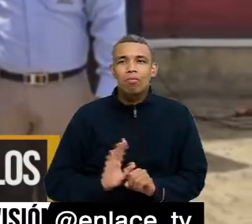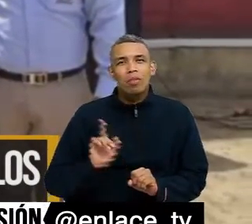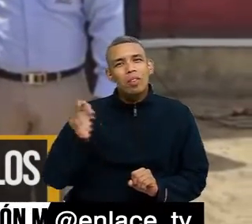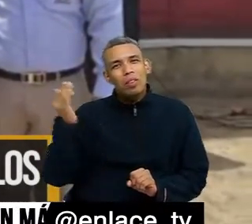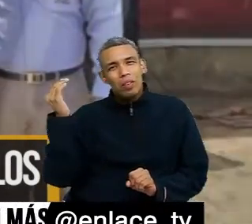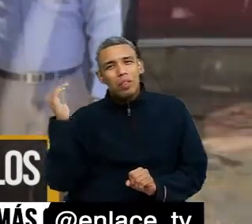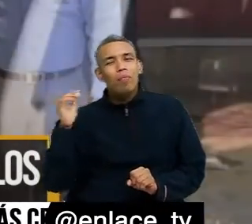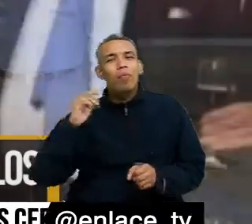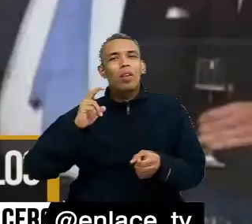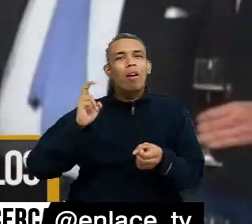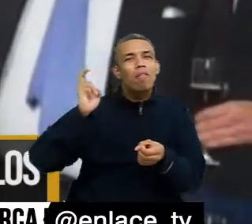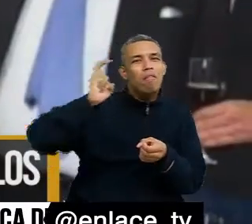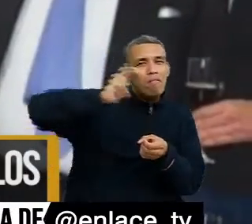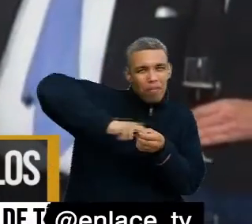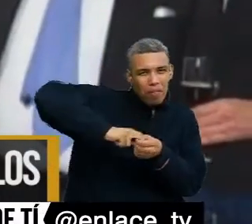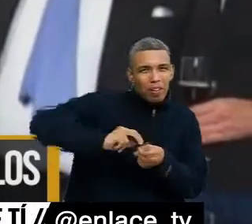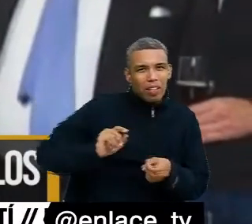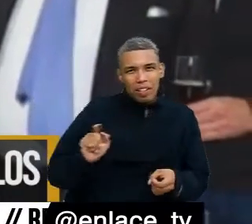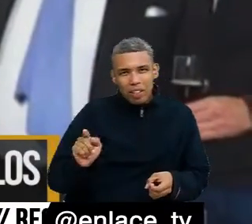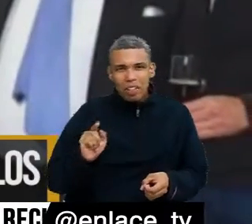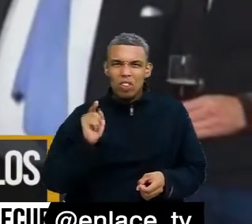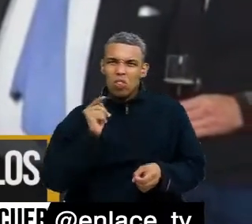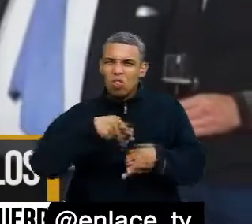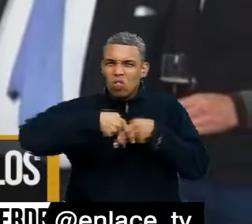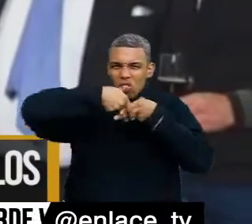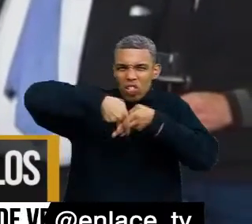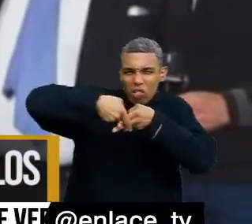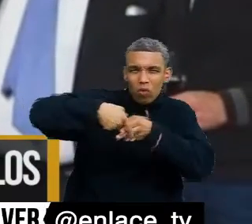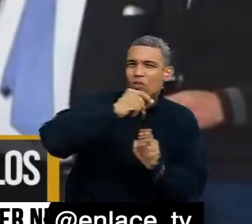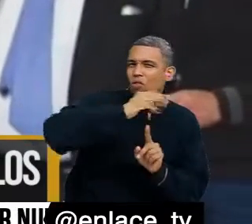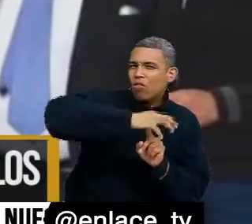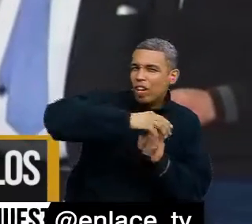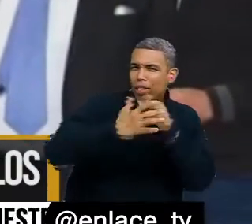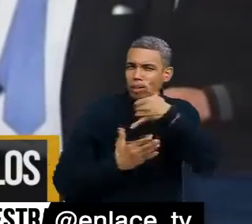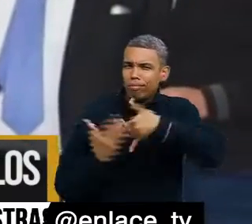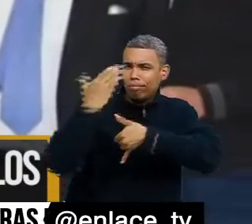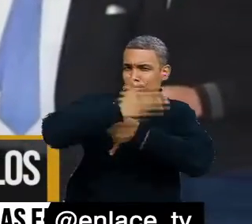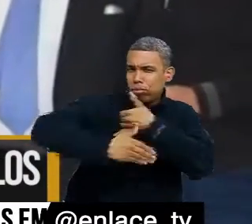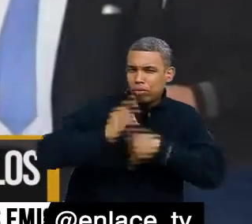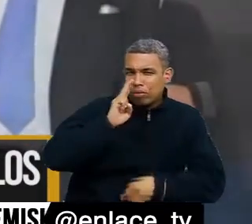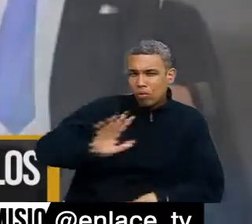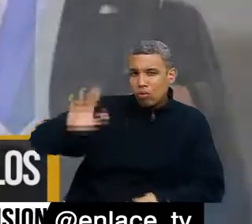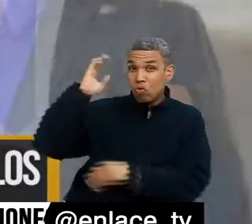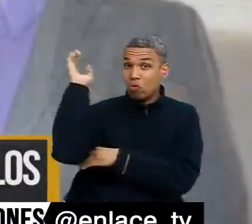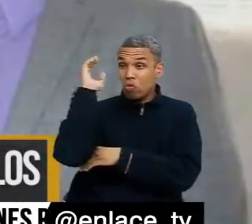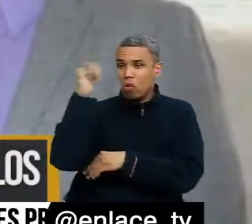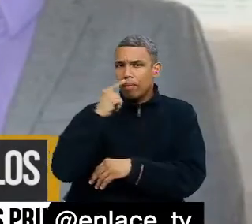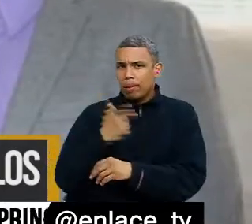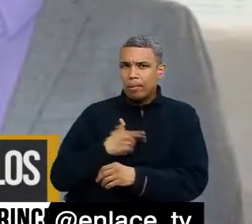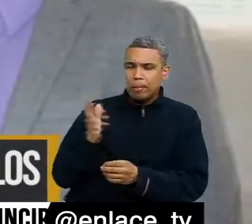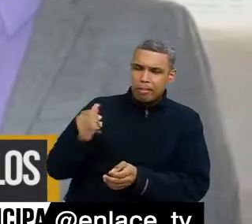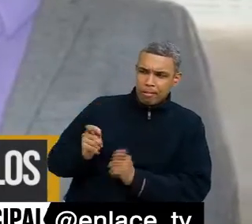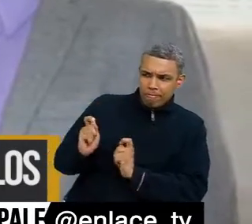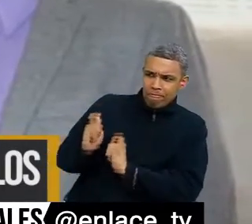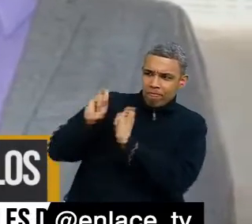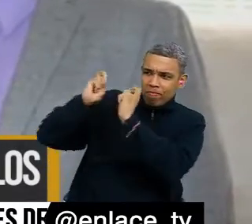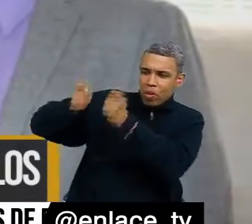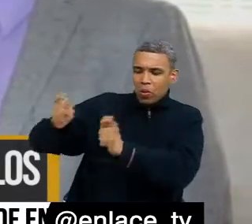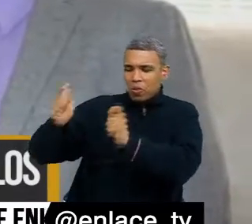de la Federación Colombiana de Asociaciones Equinas luego de un intenso trabajo académico que cumplió con éxito en la práctica durante